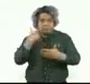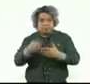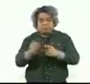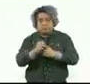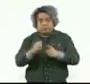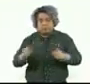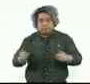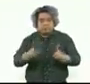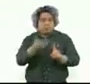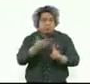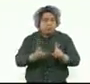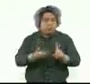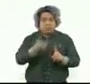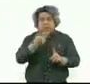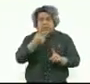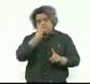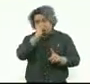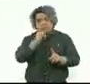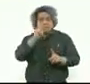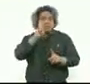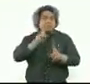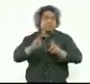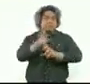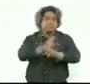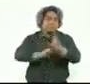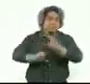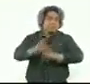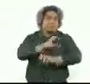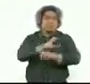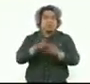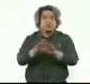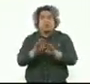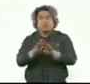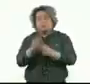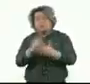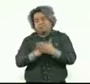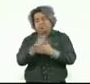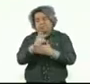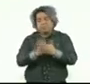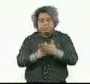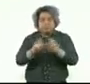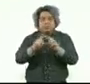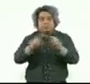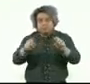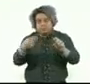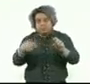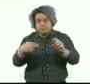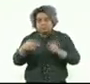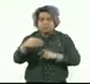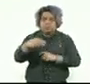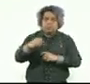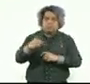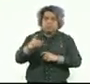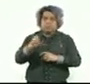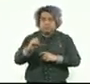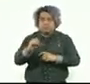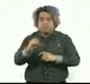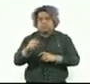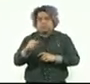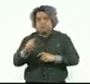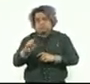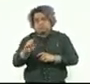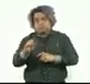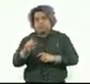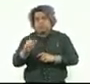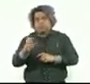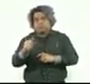gobierno pusiéramos un programa que se llama Médico en tu Casa. Salud en tu